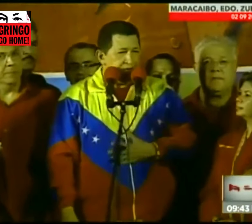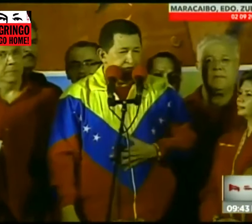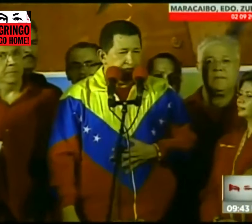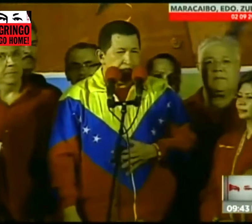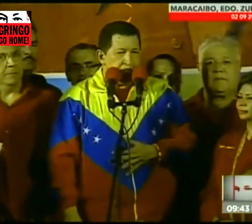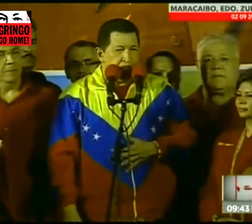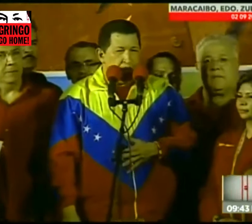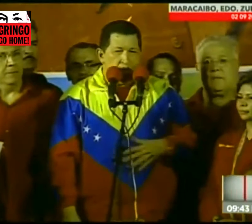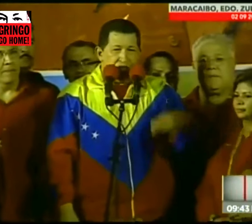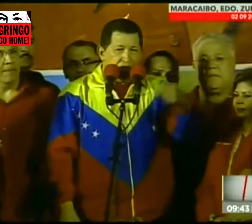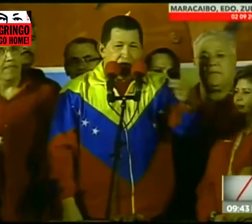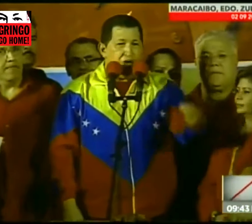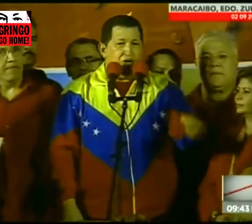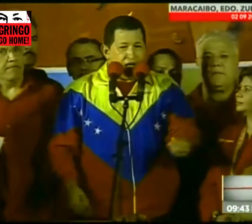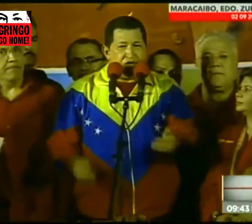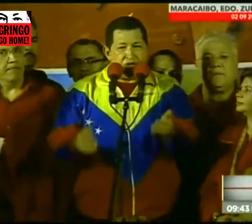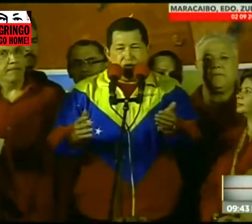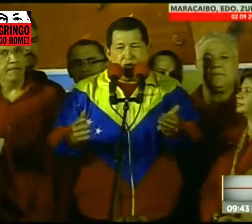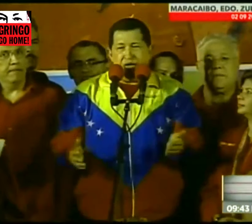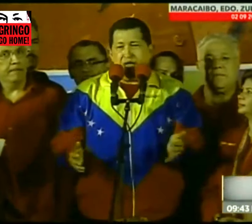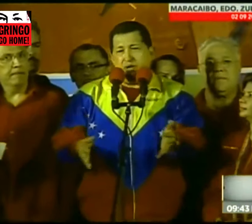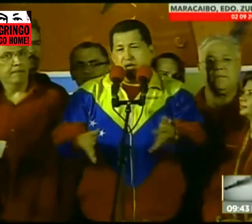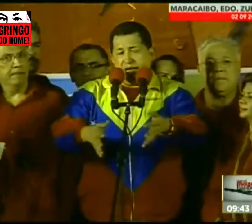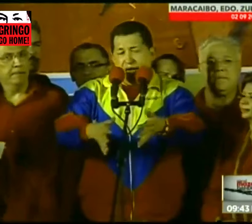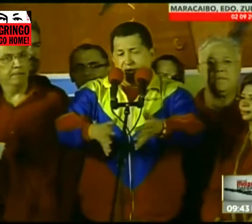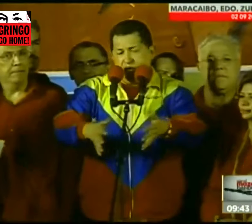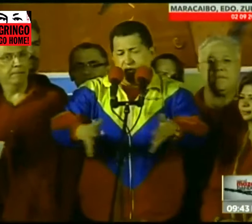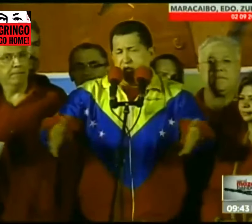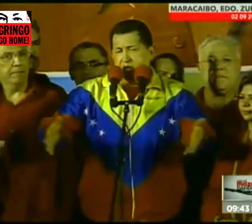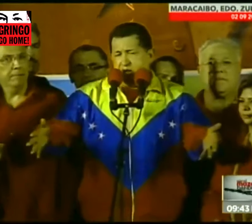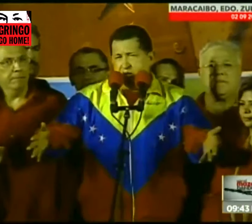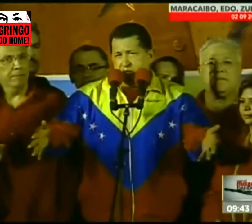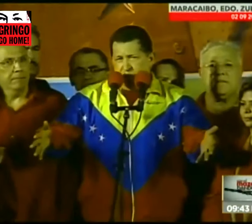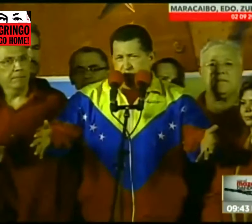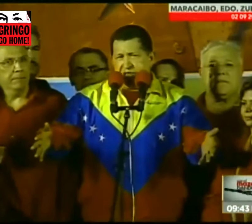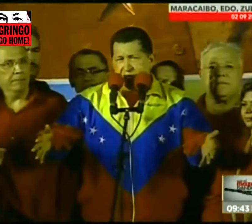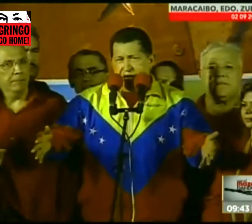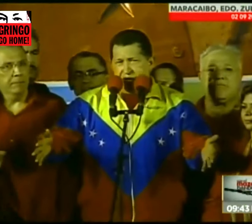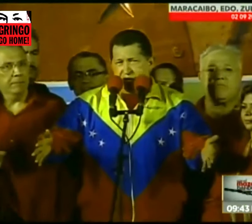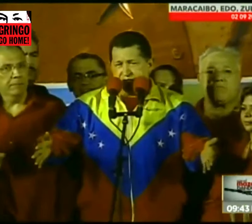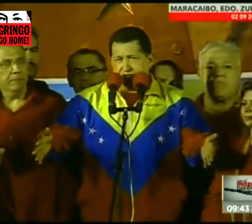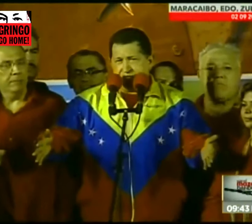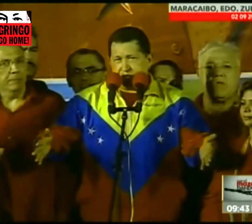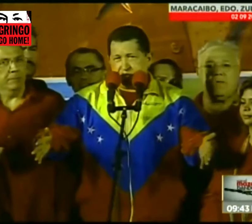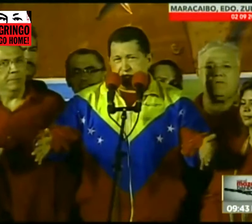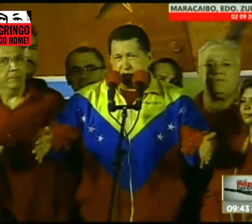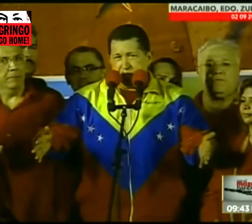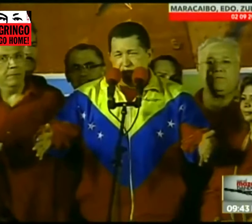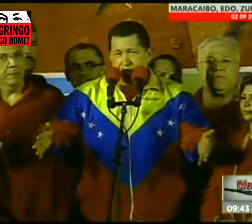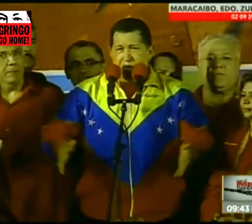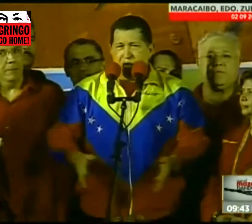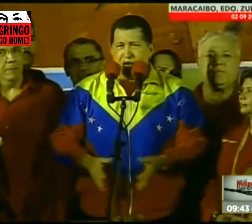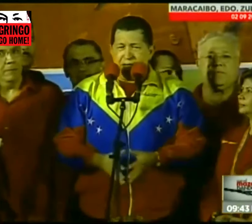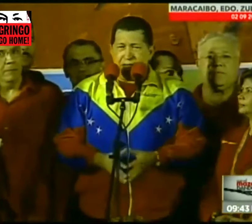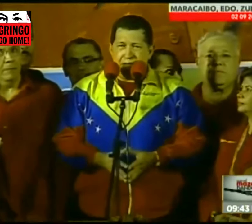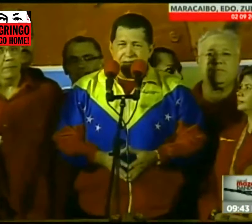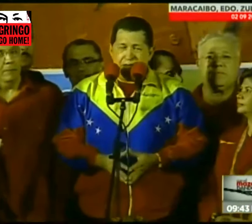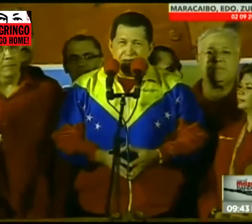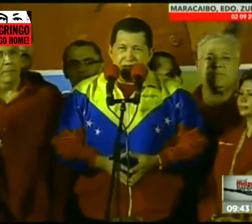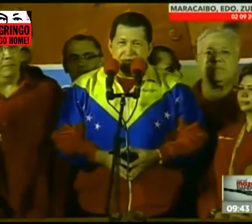quitó. Yo sí creo ahora que esos son los restos y el esqueleto muy conservado.